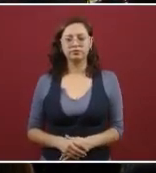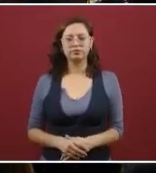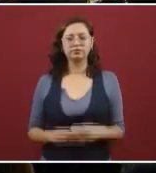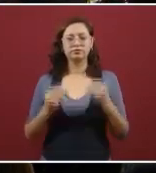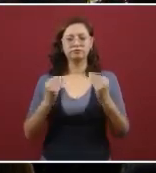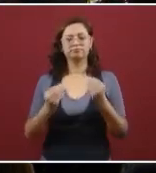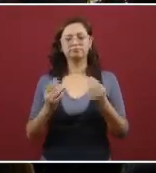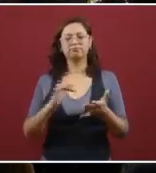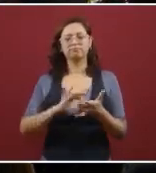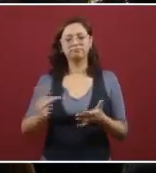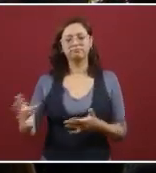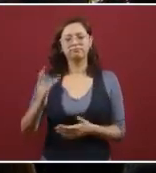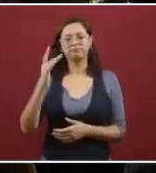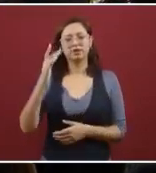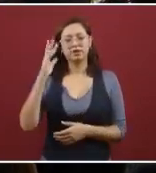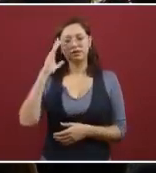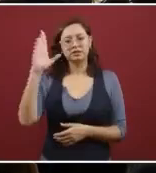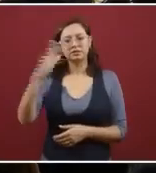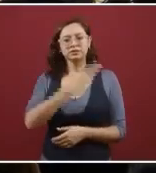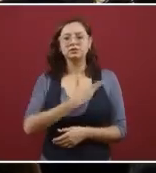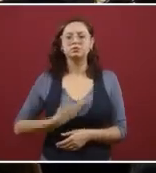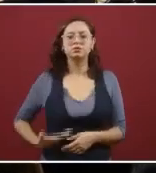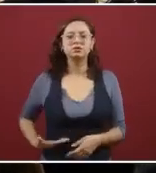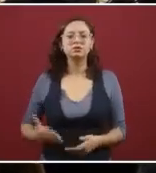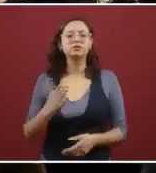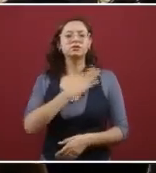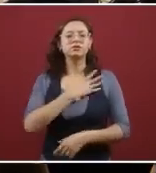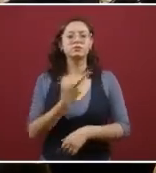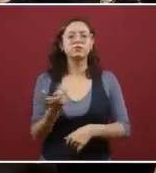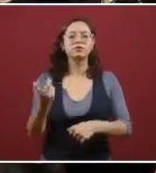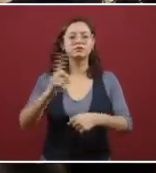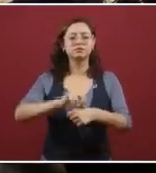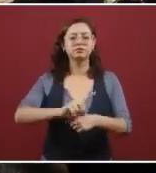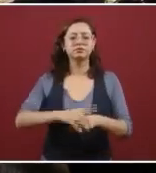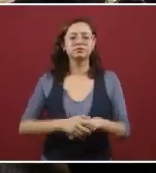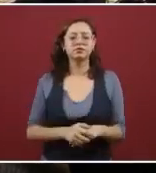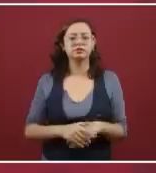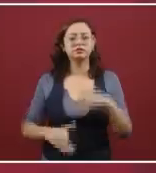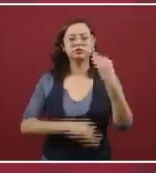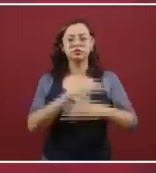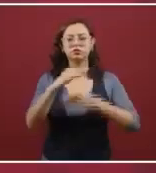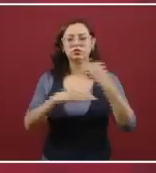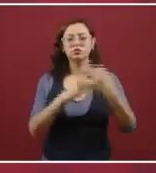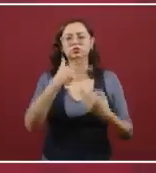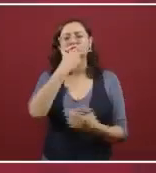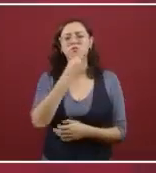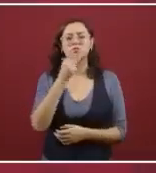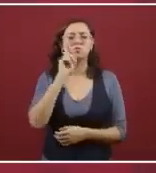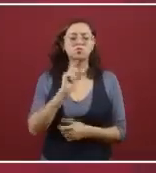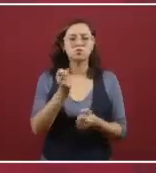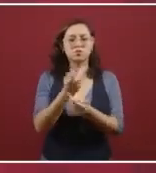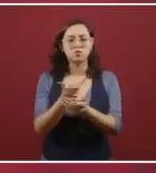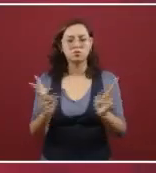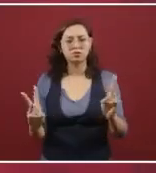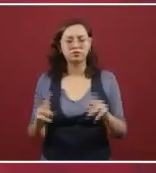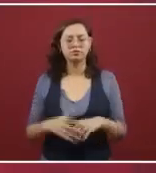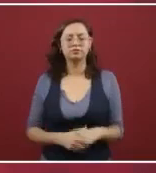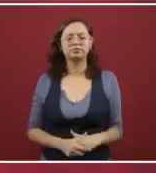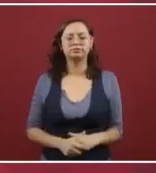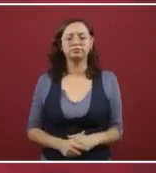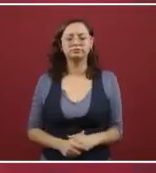Muchas gracias, señor presidente. Muy buenos días a todas, a todos. Les vamos a